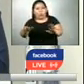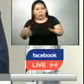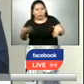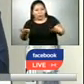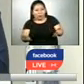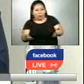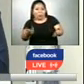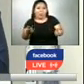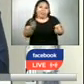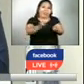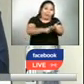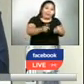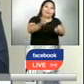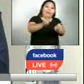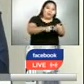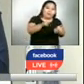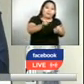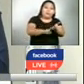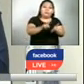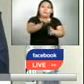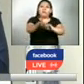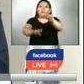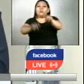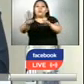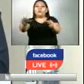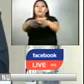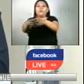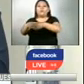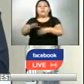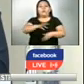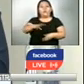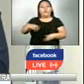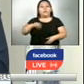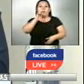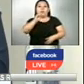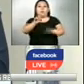con la que había ocurrido esta situación en los hogares y vemos que el